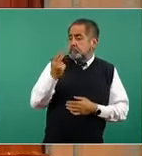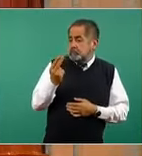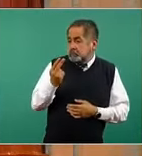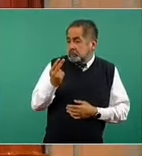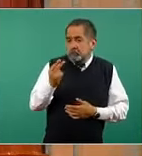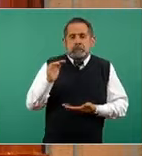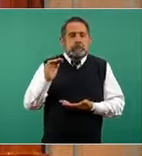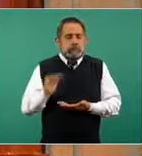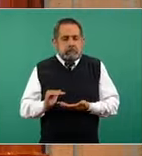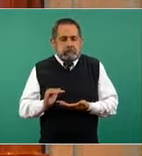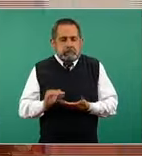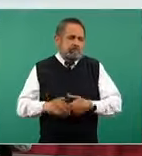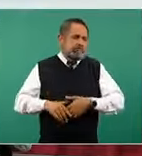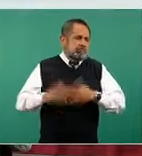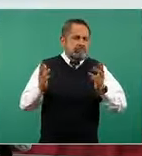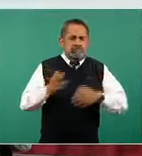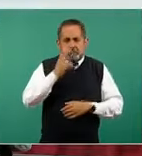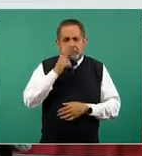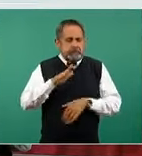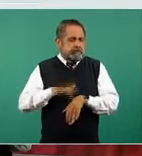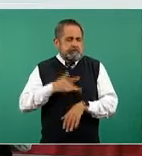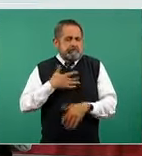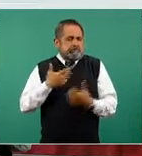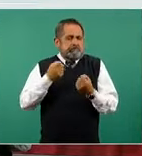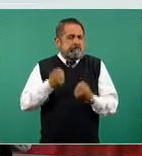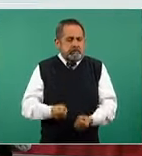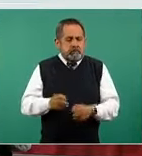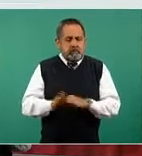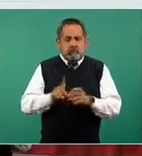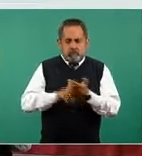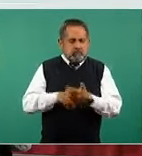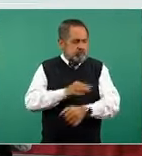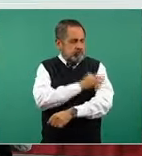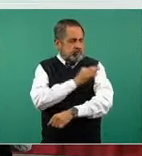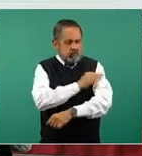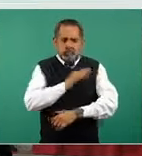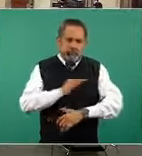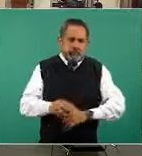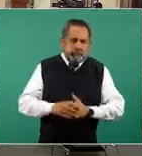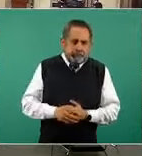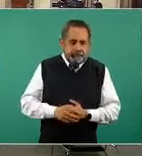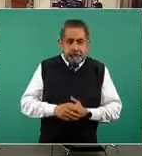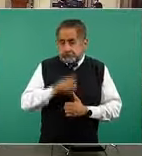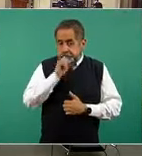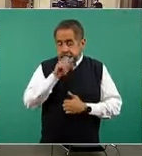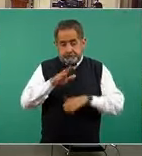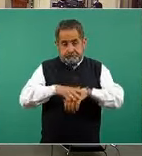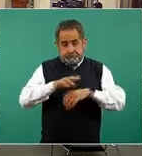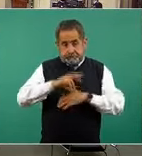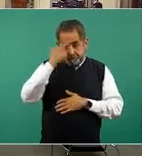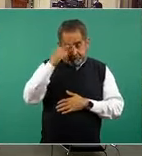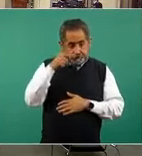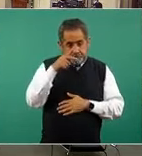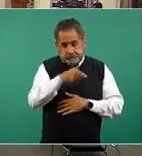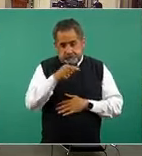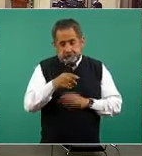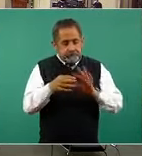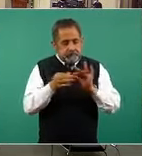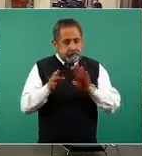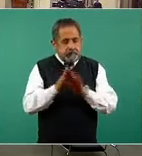generando todavía un mayor grado de seguridad para efectos. Recordando que además la gran cantidad de los ESAVIs, lo